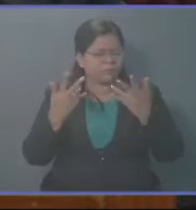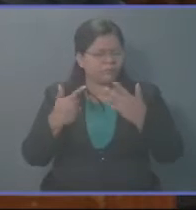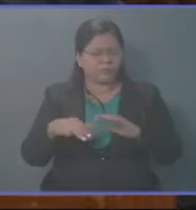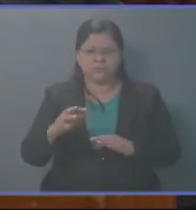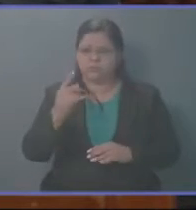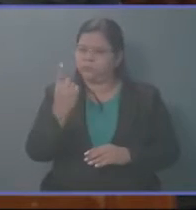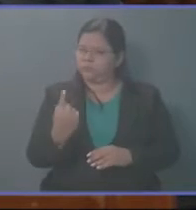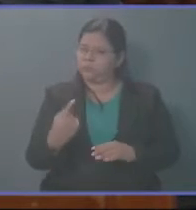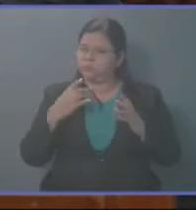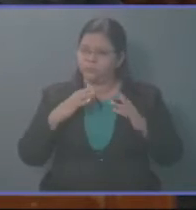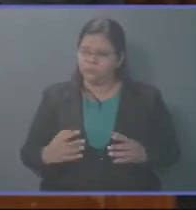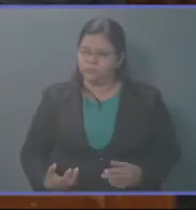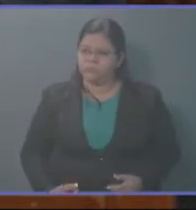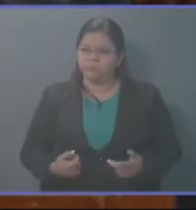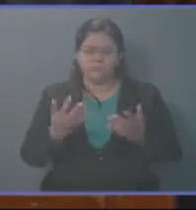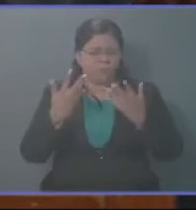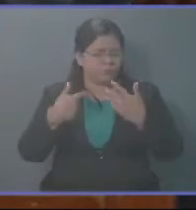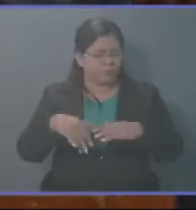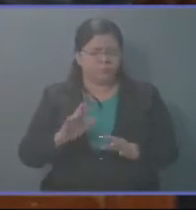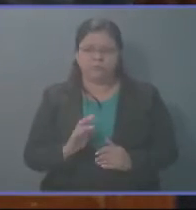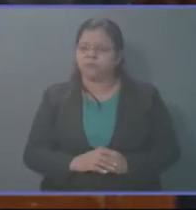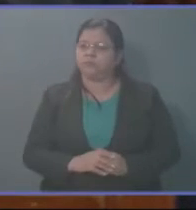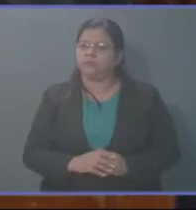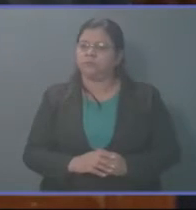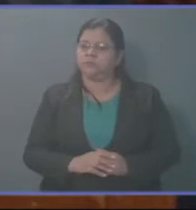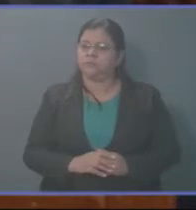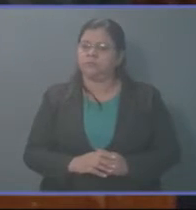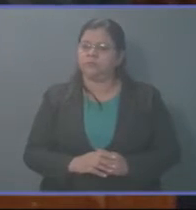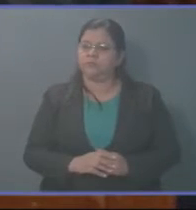que estuviera, de cualquier partido político,